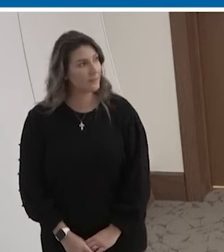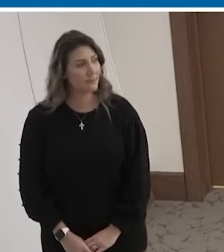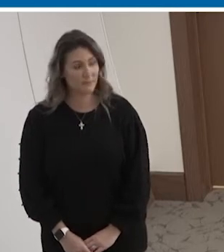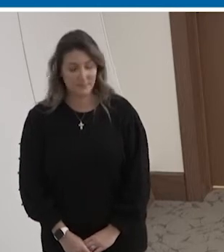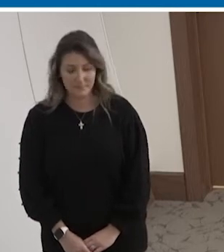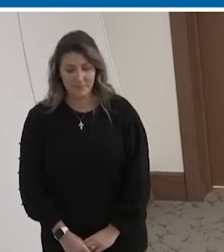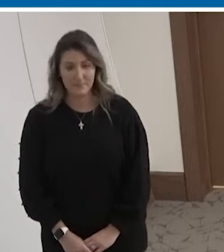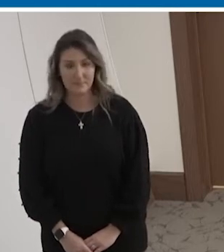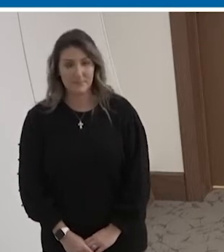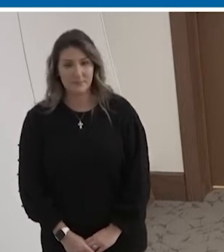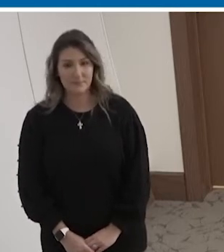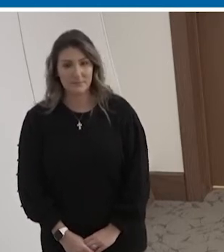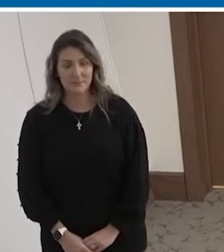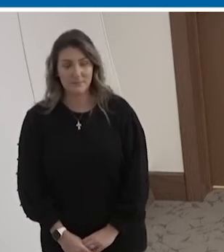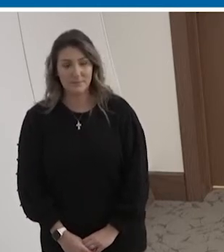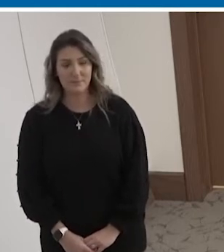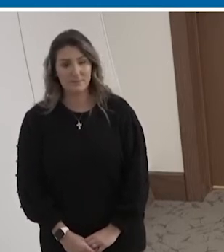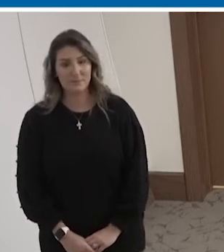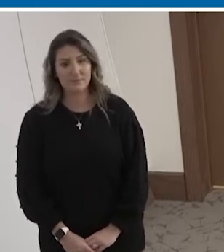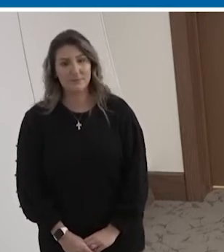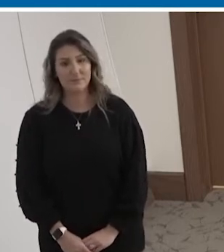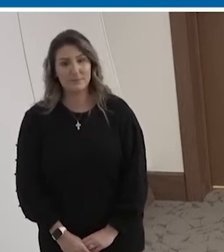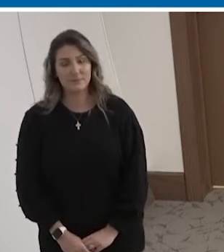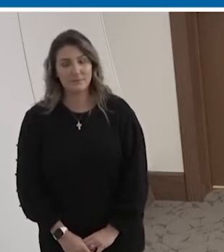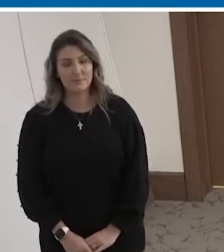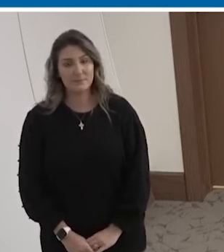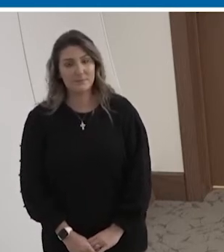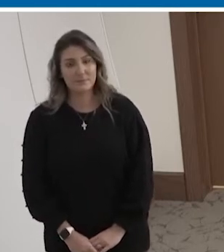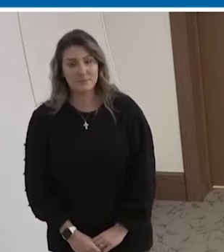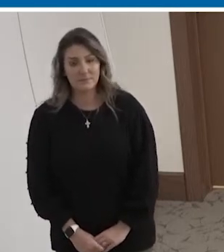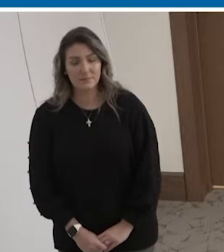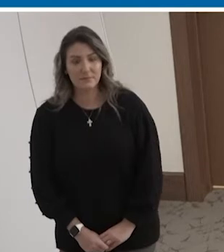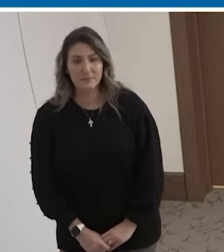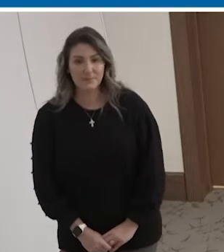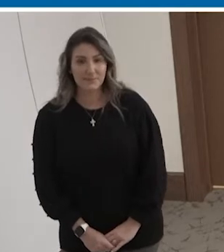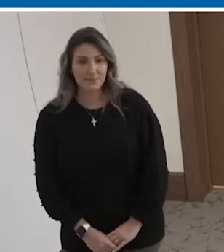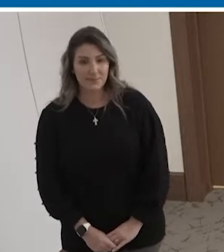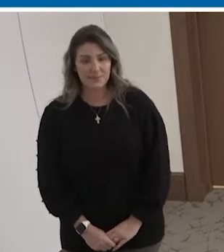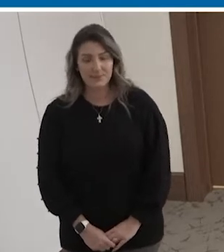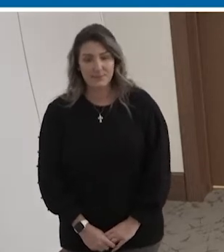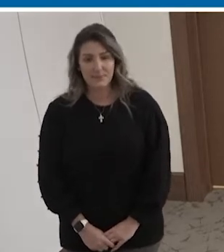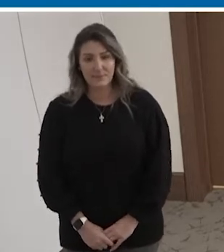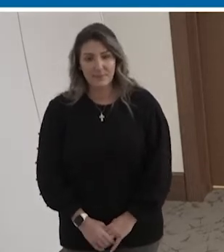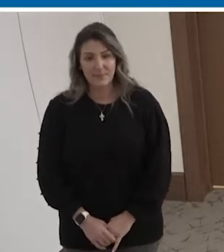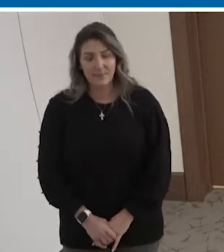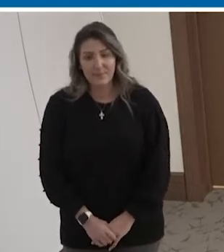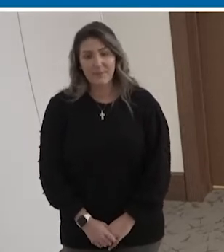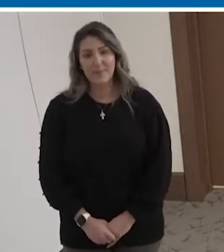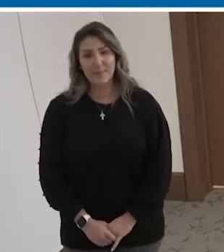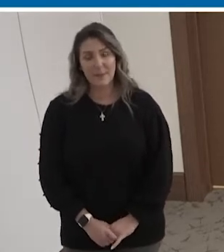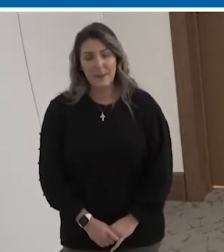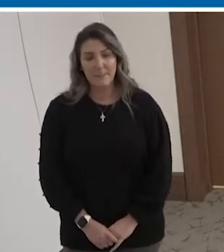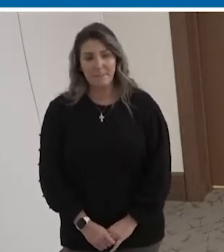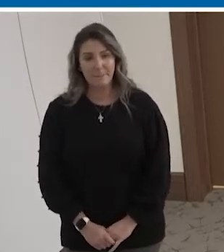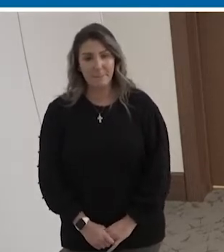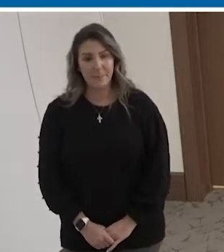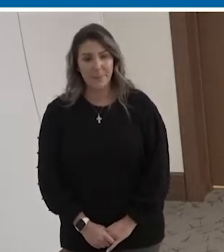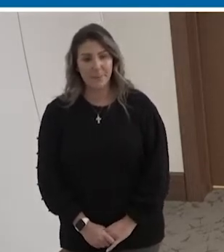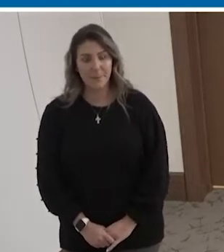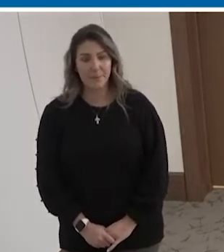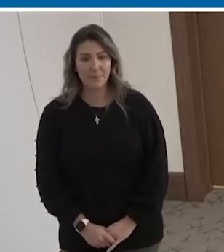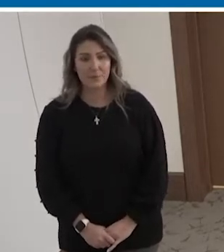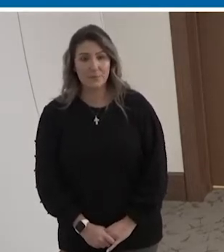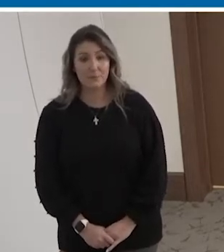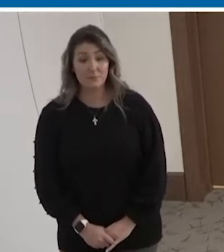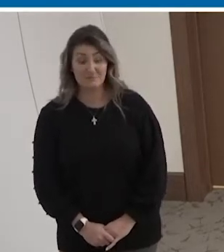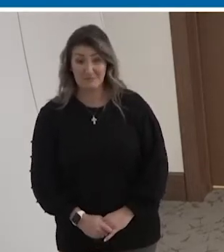síntomas que puedan ser el COVID, ¿por qué entonces hacer exámenes o test del COVID?